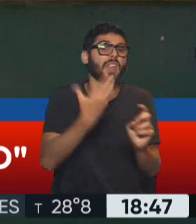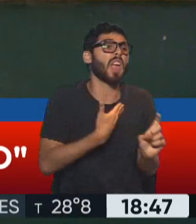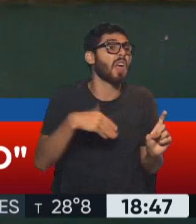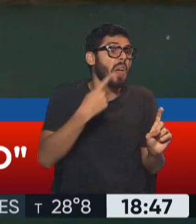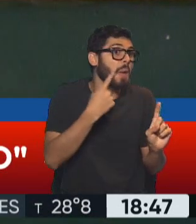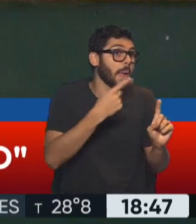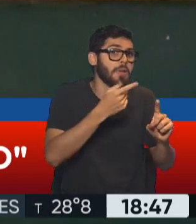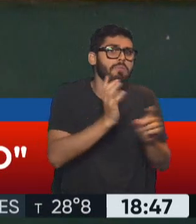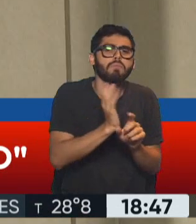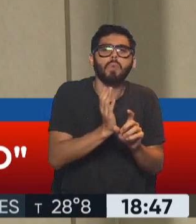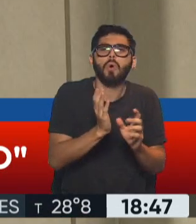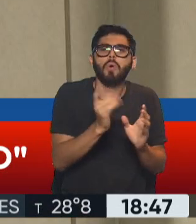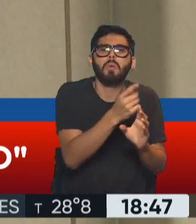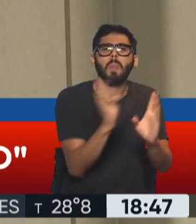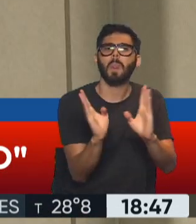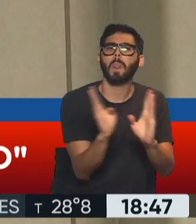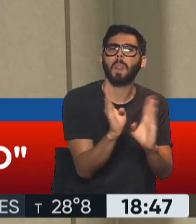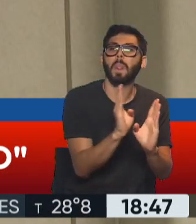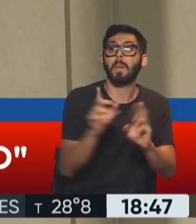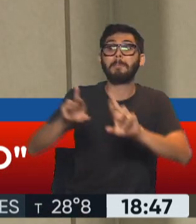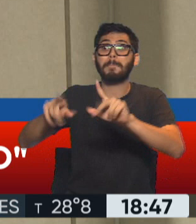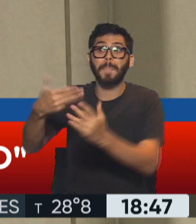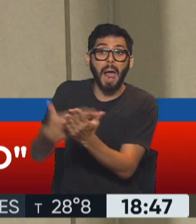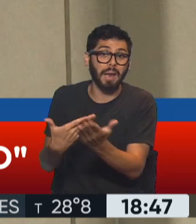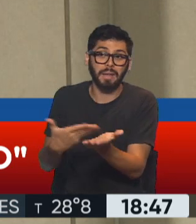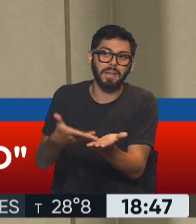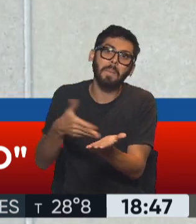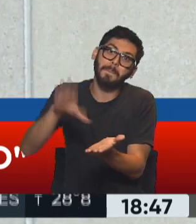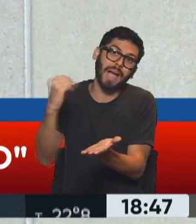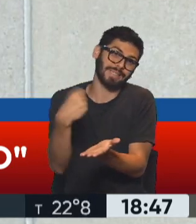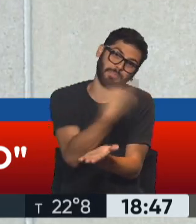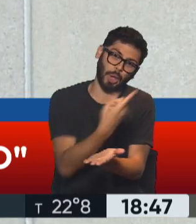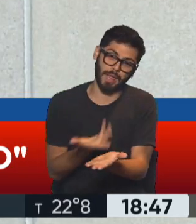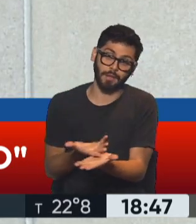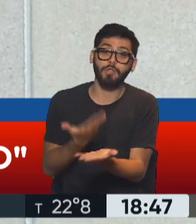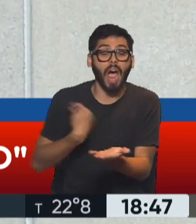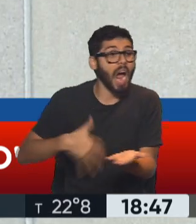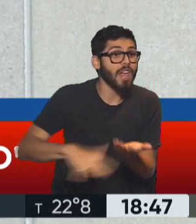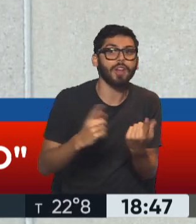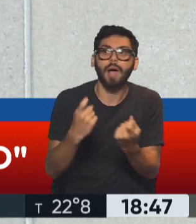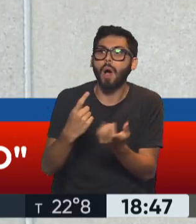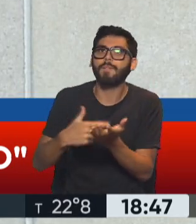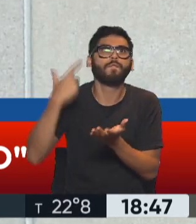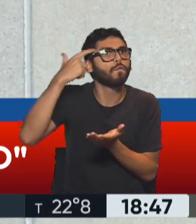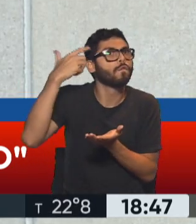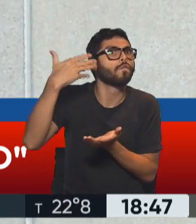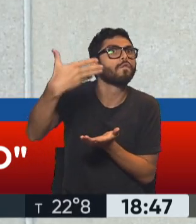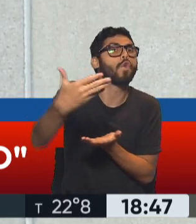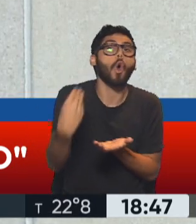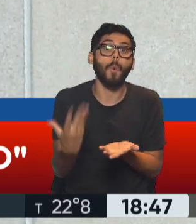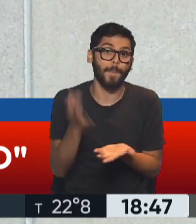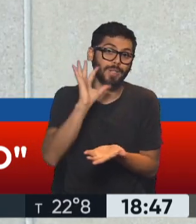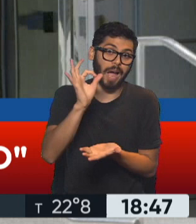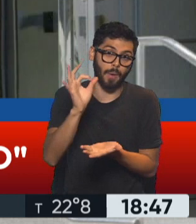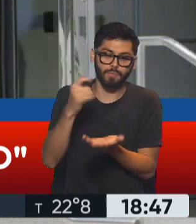más importante de ese plan. Y justamente lo que nos falta, lo que los argentinos necesitamos es tener previsibilidad, tener un plan que nos muestre cuál